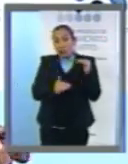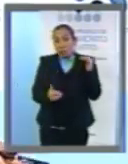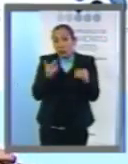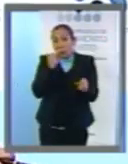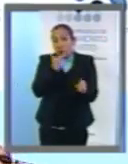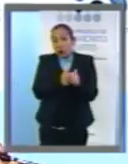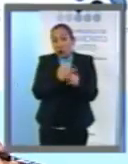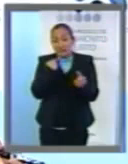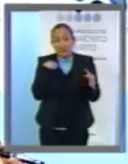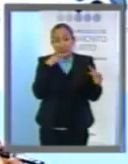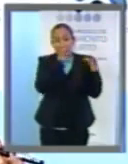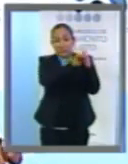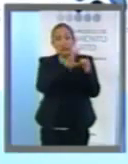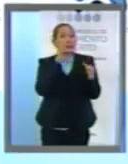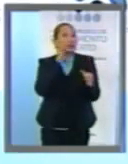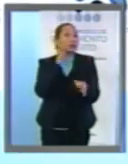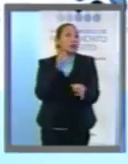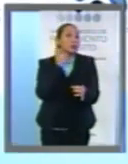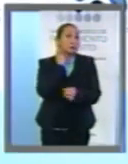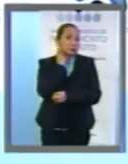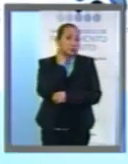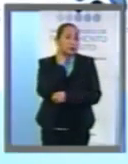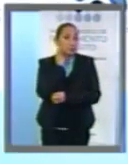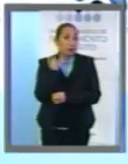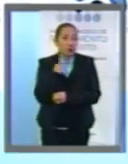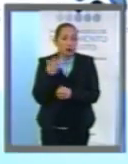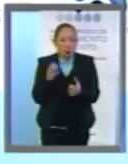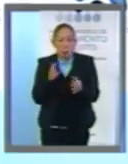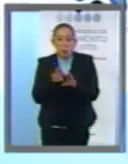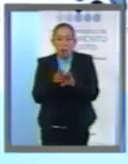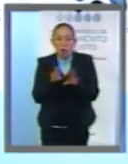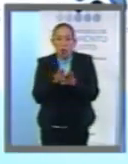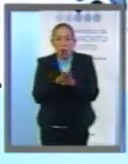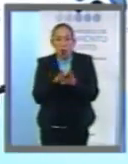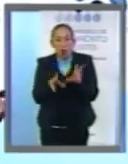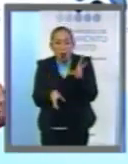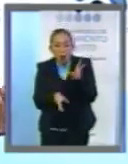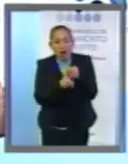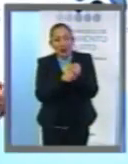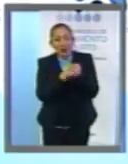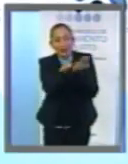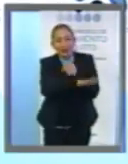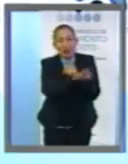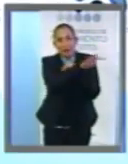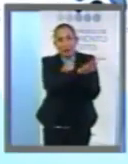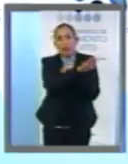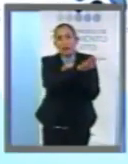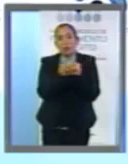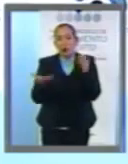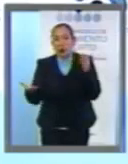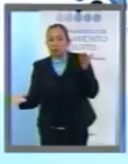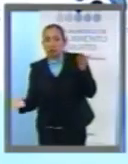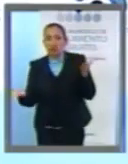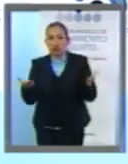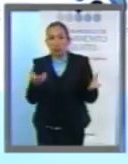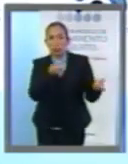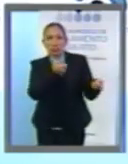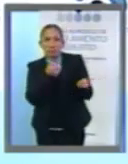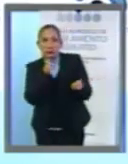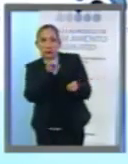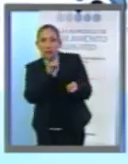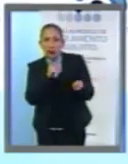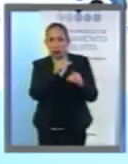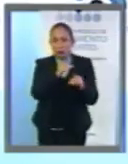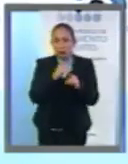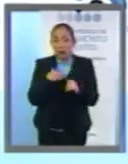de la Cámara de Diputados. O sea, somos la parte que complementa estos pesos y contrapesos.